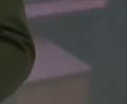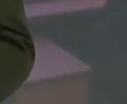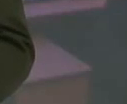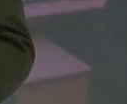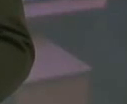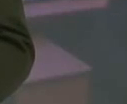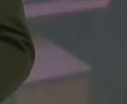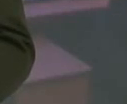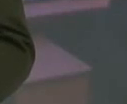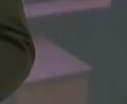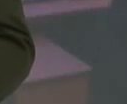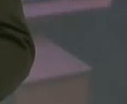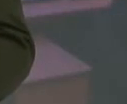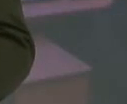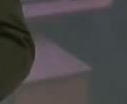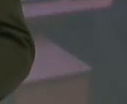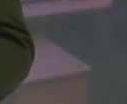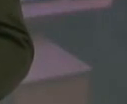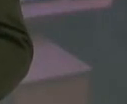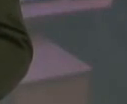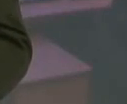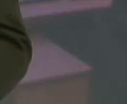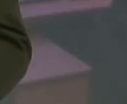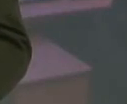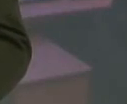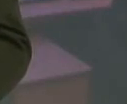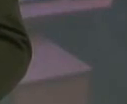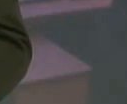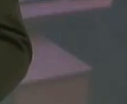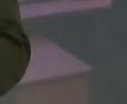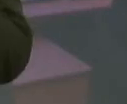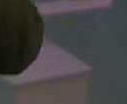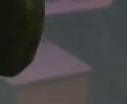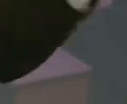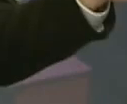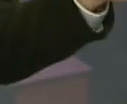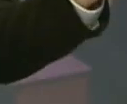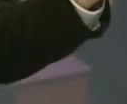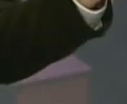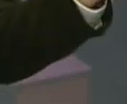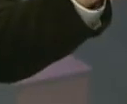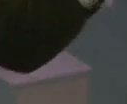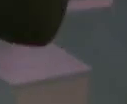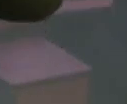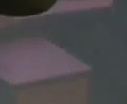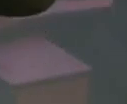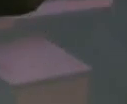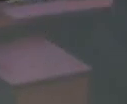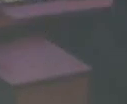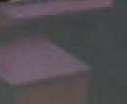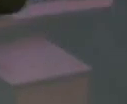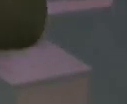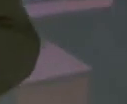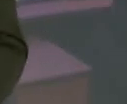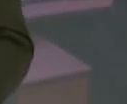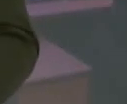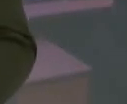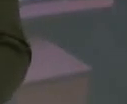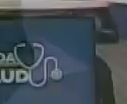Nos están informando que tenemos información de última hora a propósito del tema de la salud y el COVID. ¿De qué estamos hablando? Pues bien, vamos a